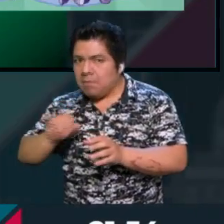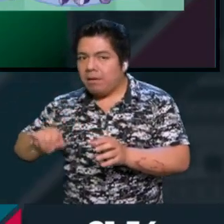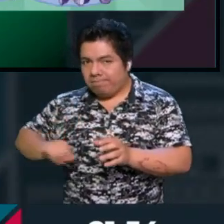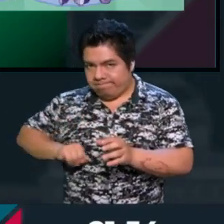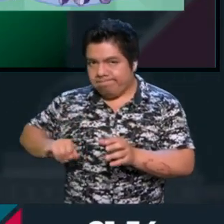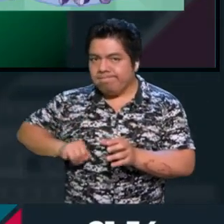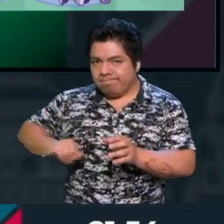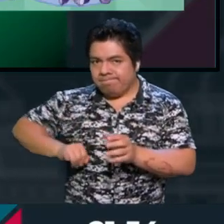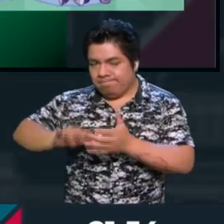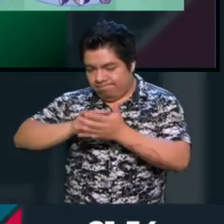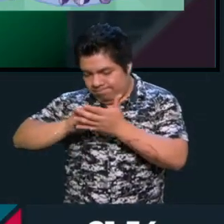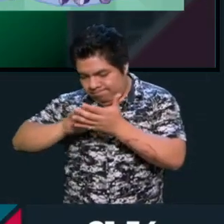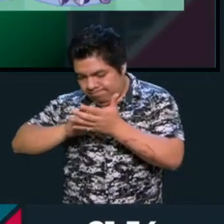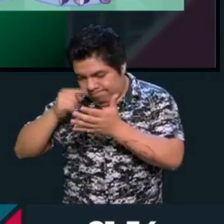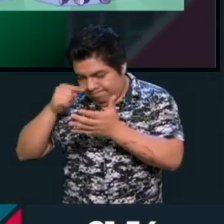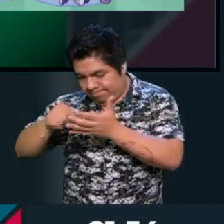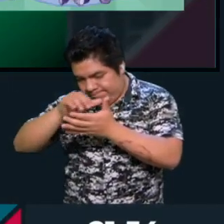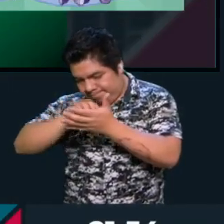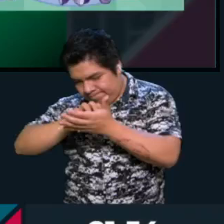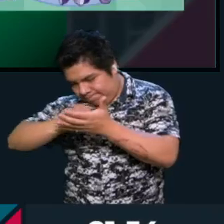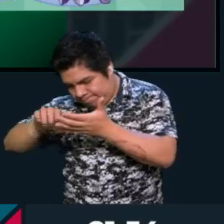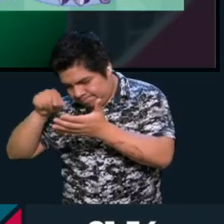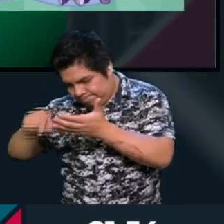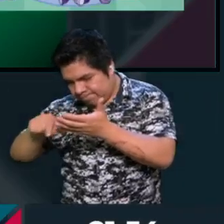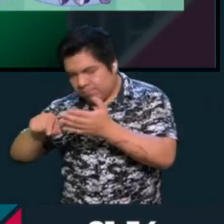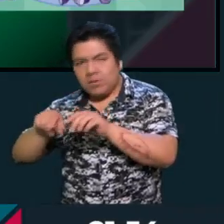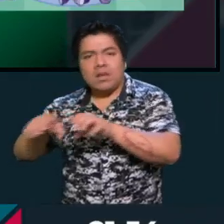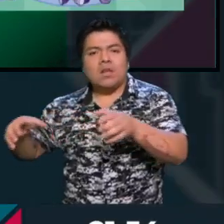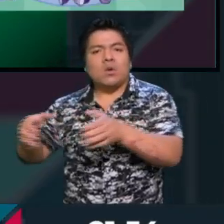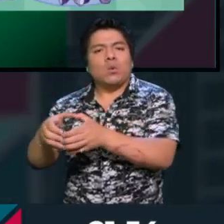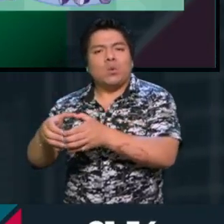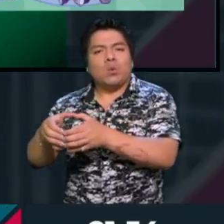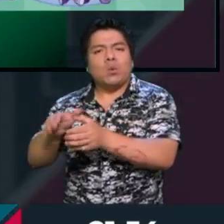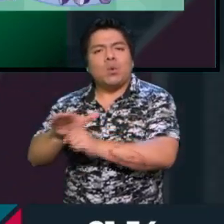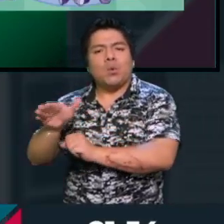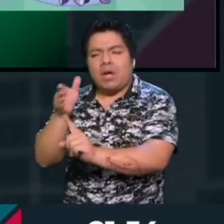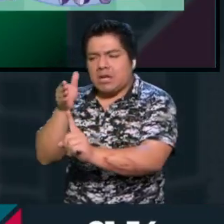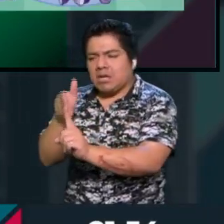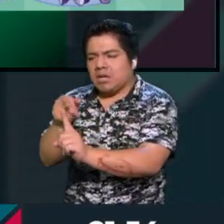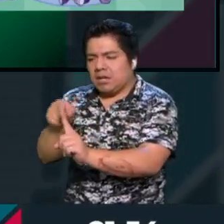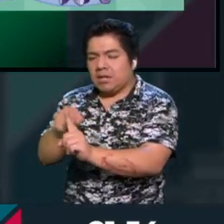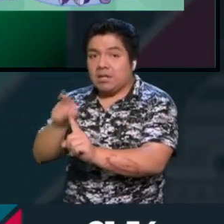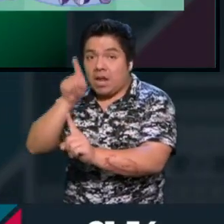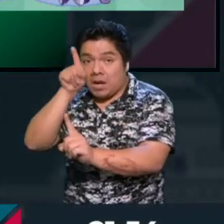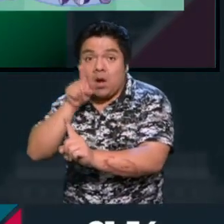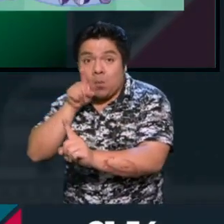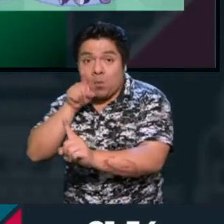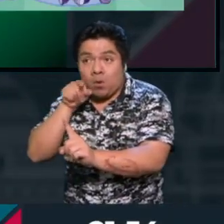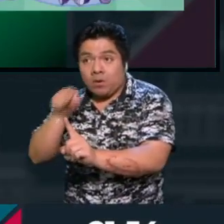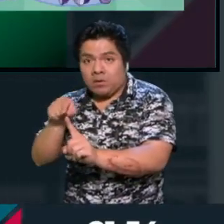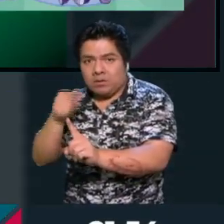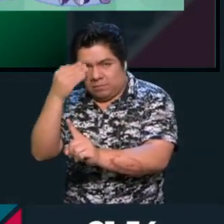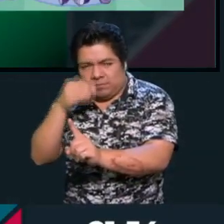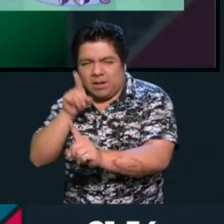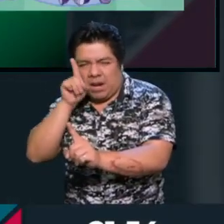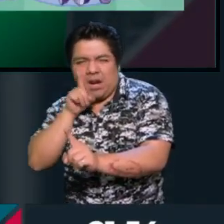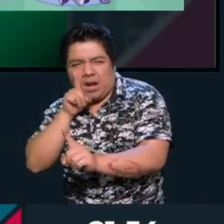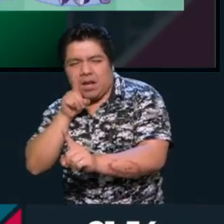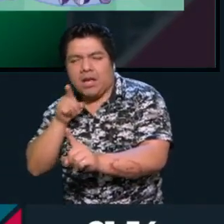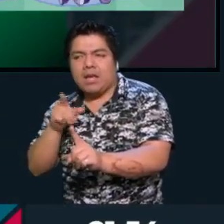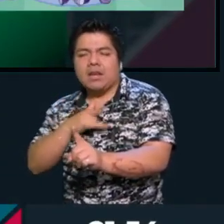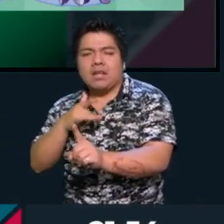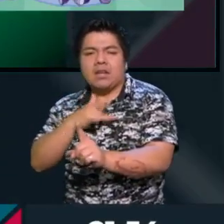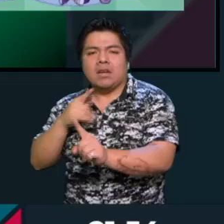interesante en este informe es el apartado dedicado a las mujeres que pertenecen a